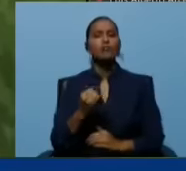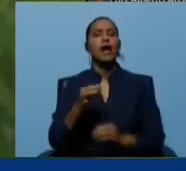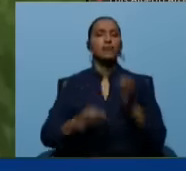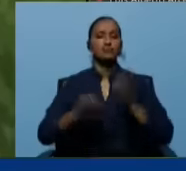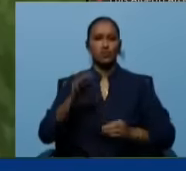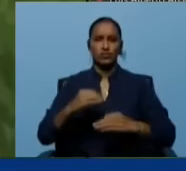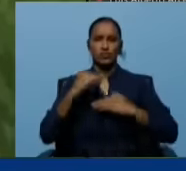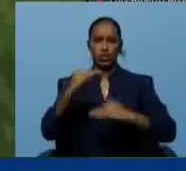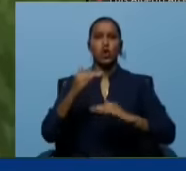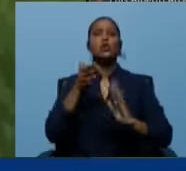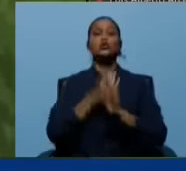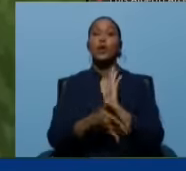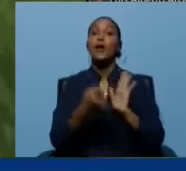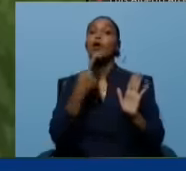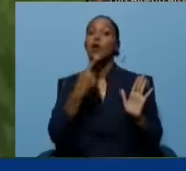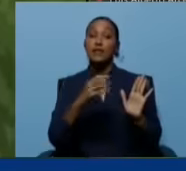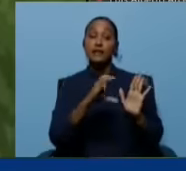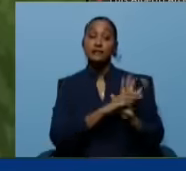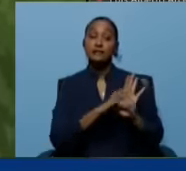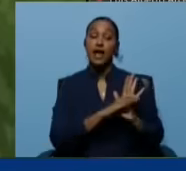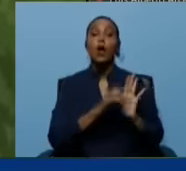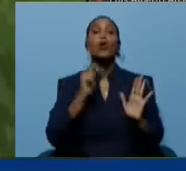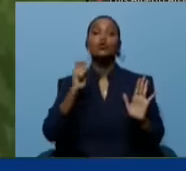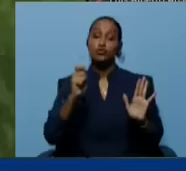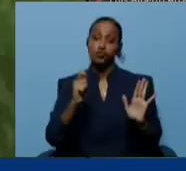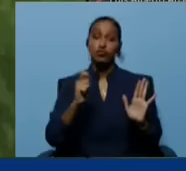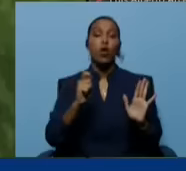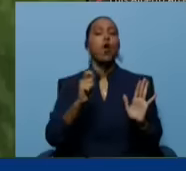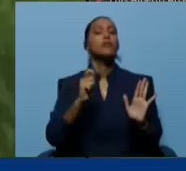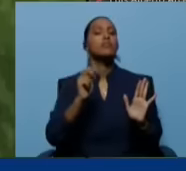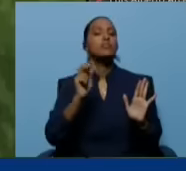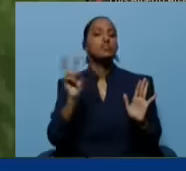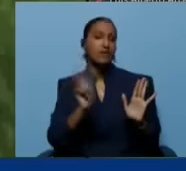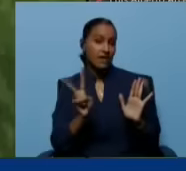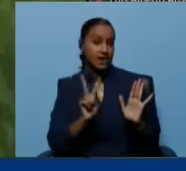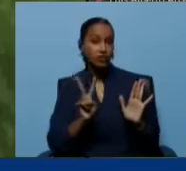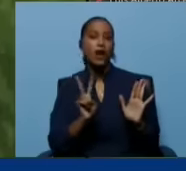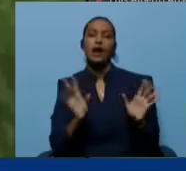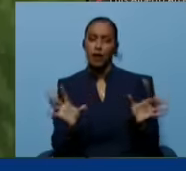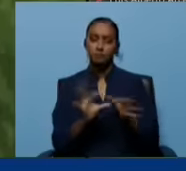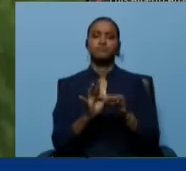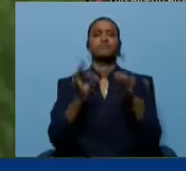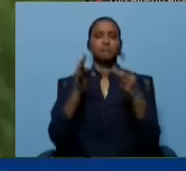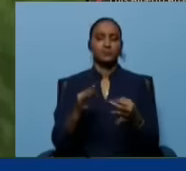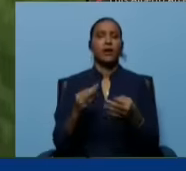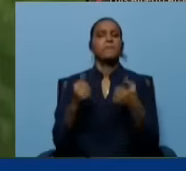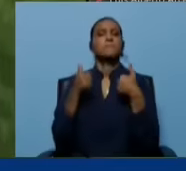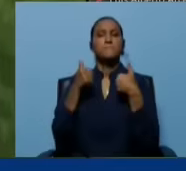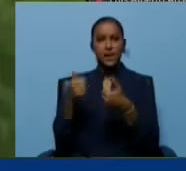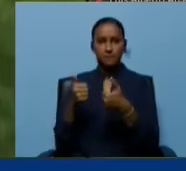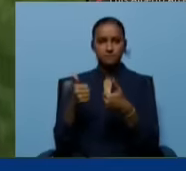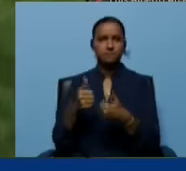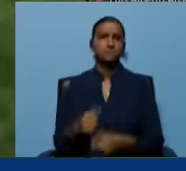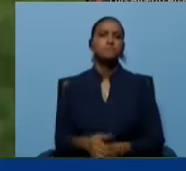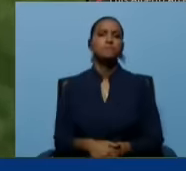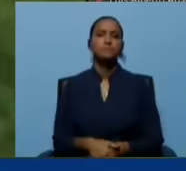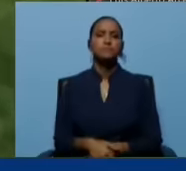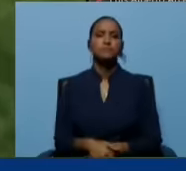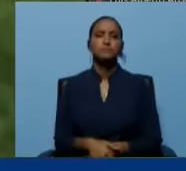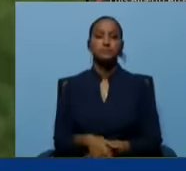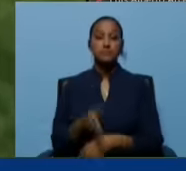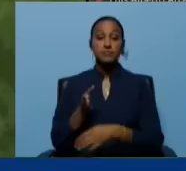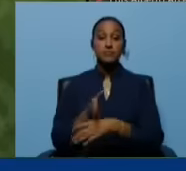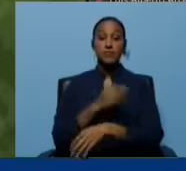la Constitución de la República de Venezuela. Hace apenas horas, el Tribunal Supremo de